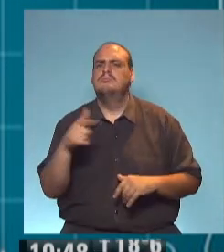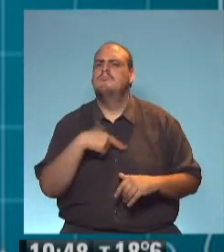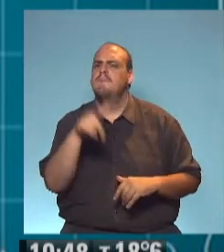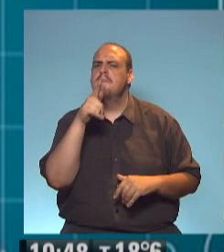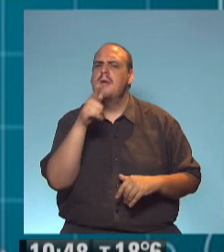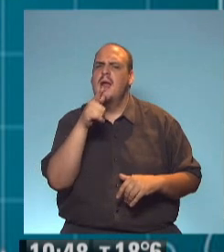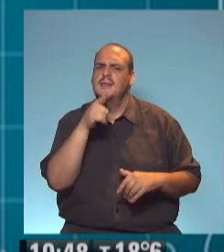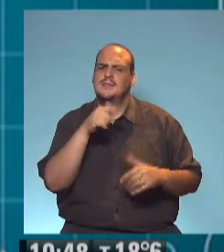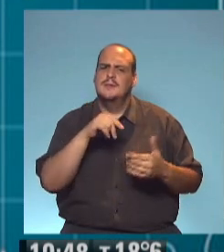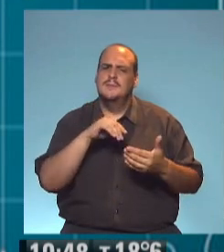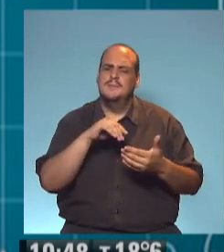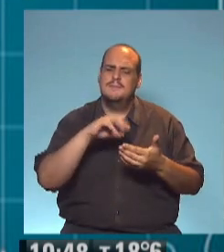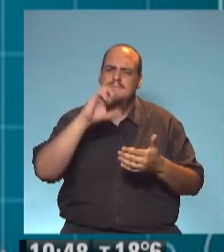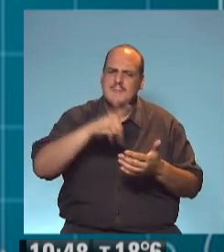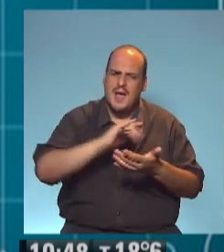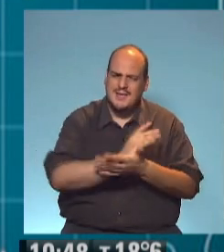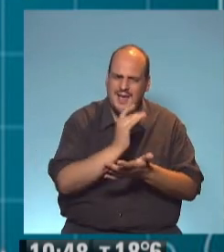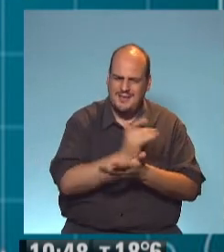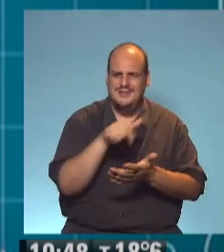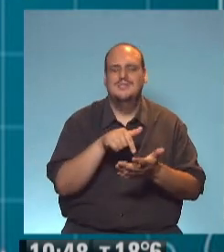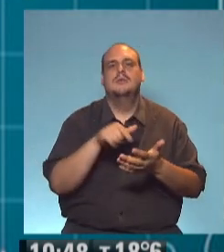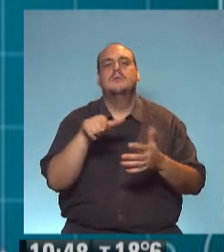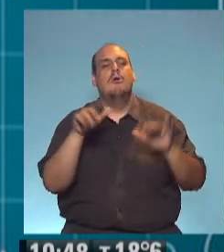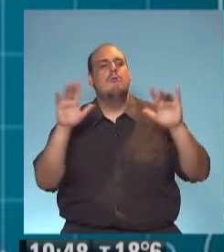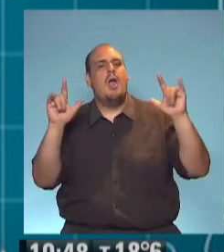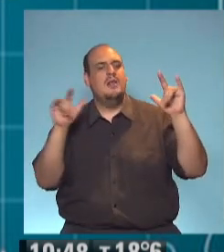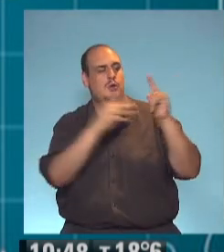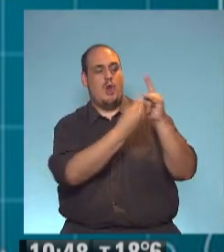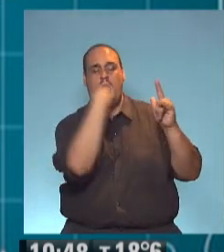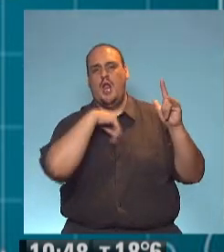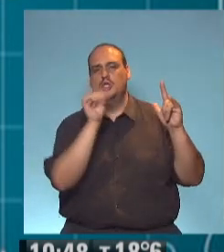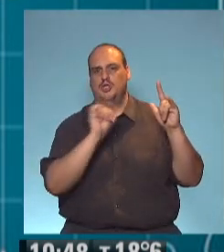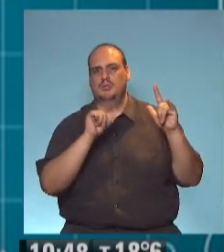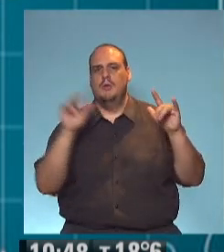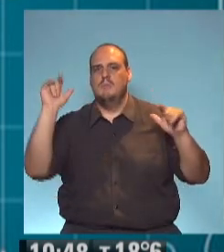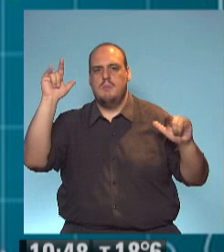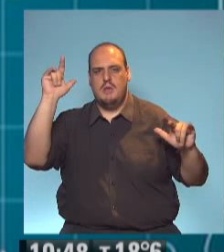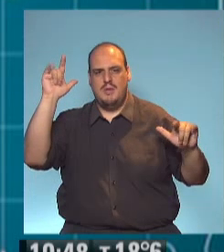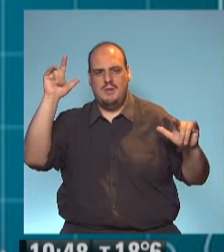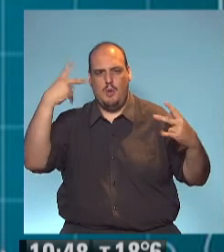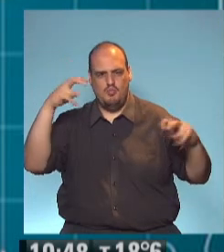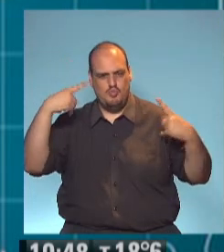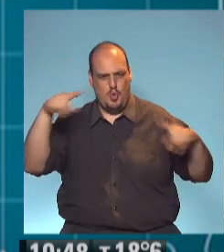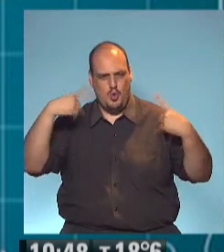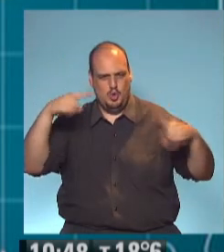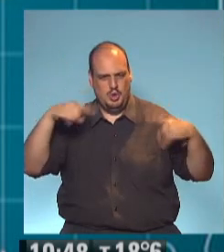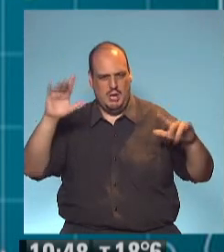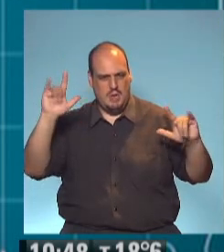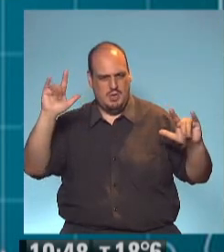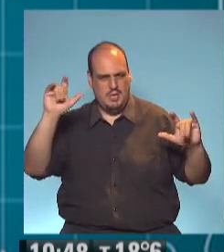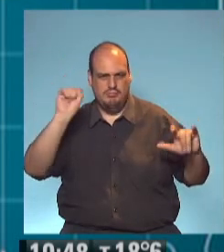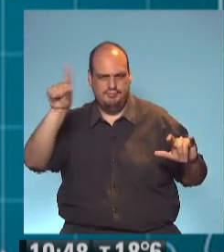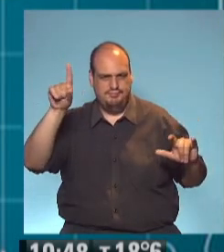comer chipás. No, Samba. Las castañuelas no se comen. Son un instrumento musical de percusión muy